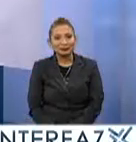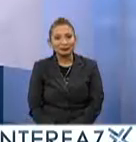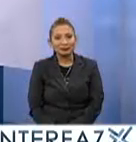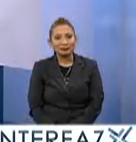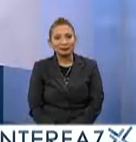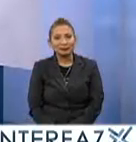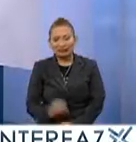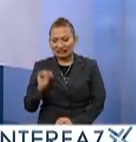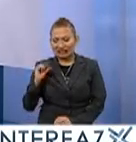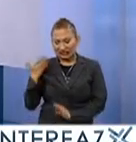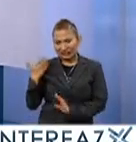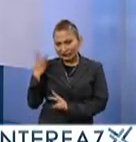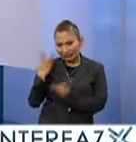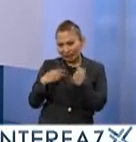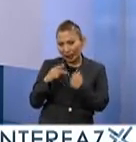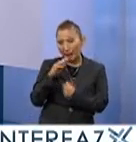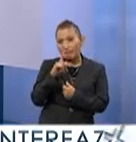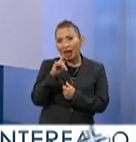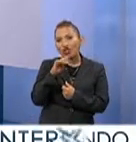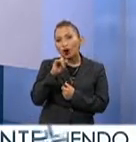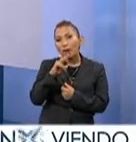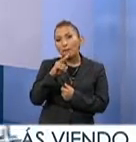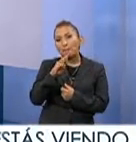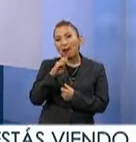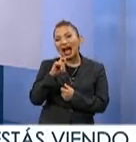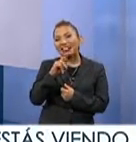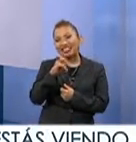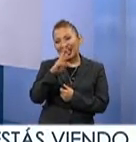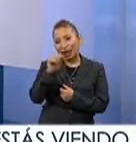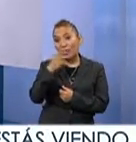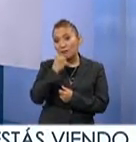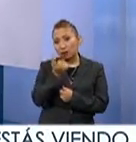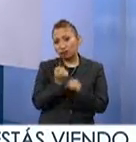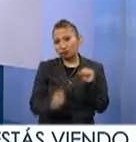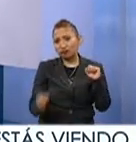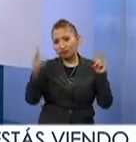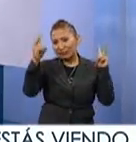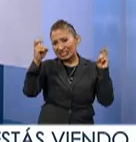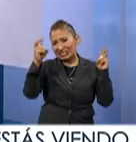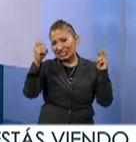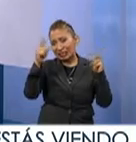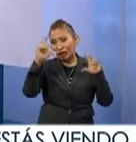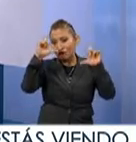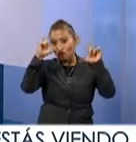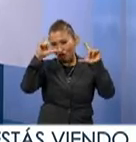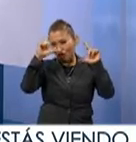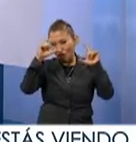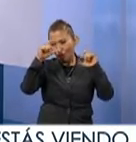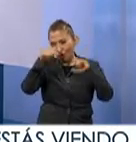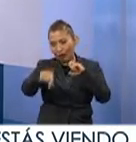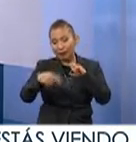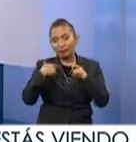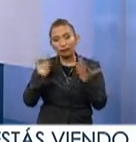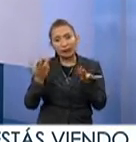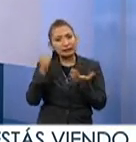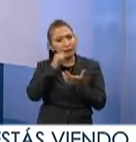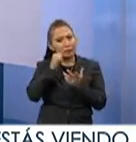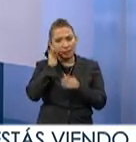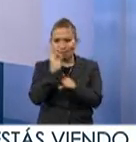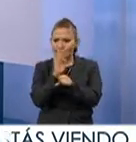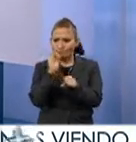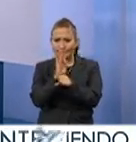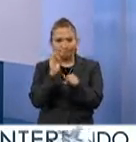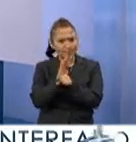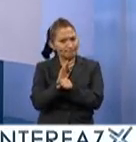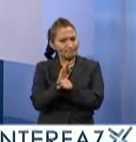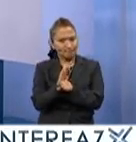No hace mucho tuvimos en el estudio a Pedro Valtierra, uno de los grandes mexicanos en materia de fotografía, que precisamente siempre ha defendido a